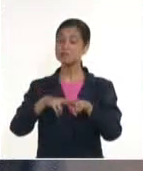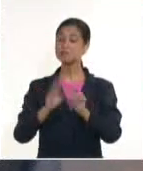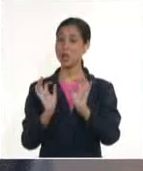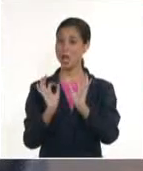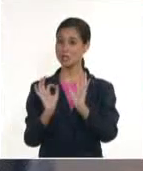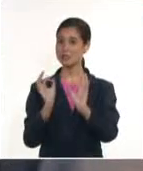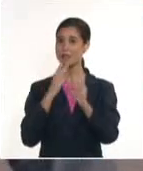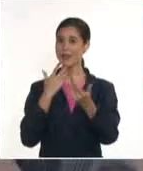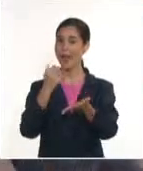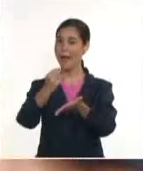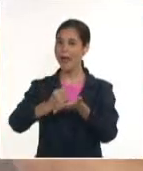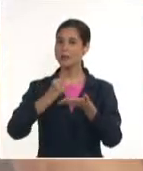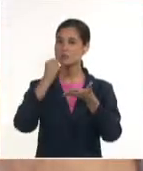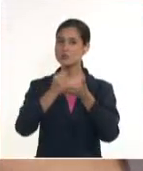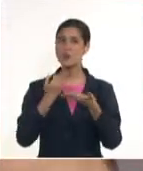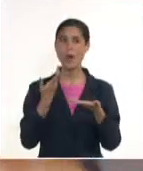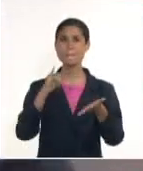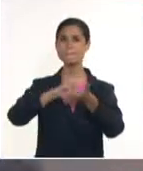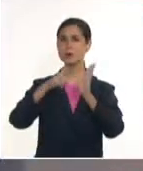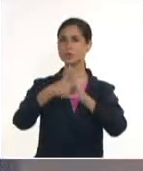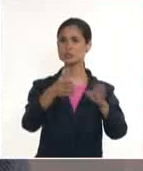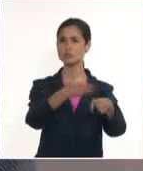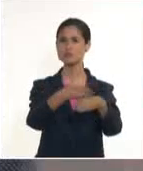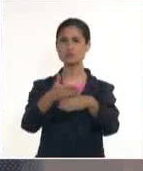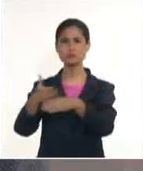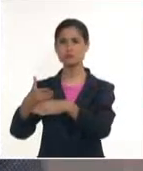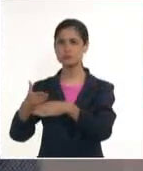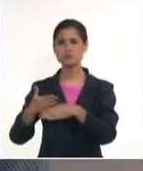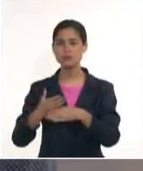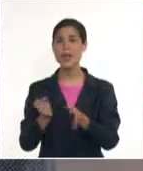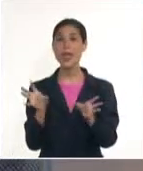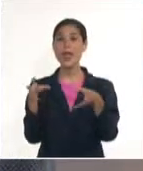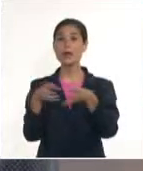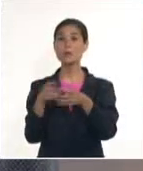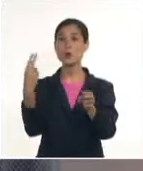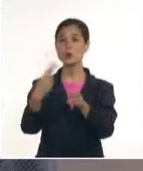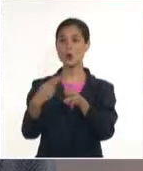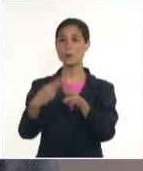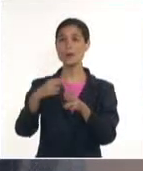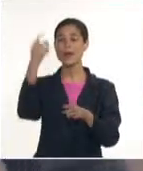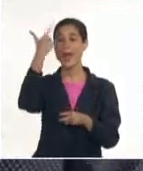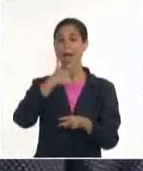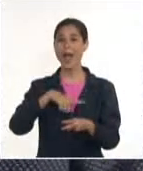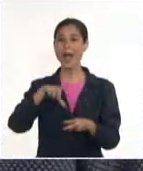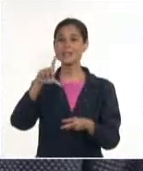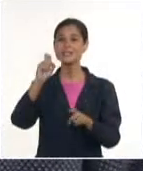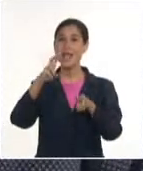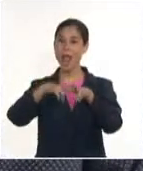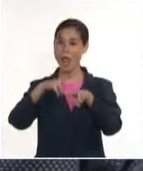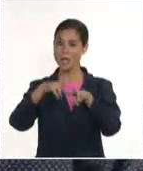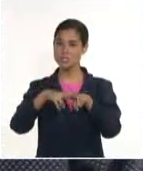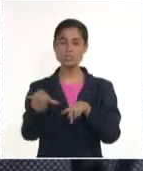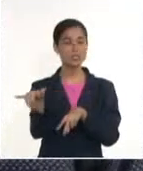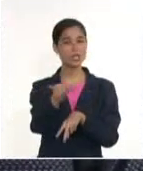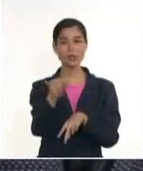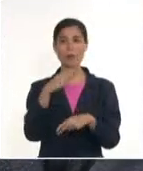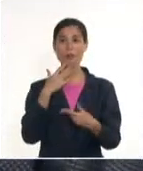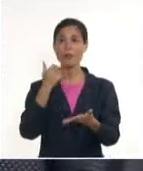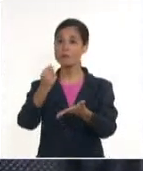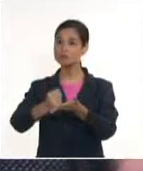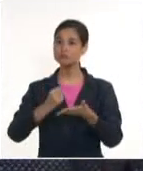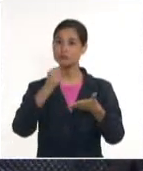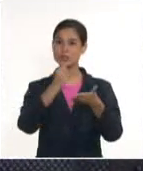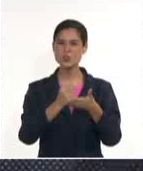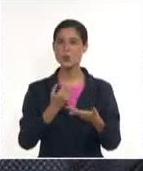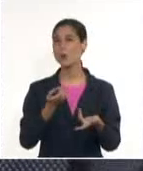numerosas becas de creación, la HDS nos apoyó con el financiamiento de nuestro primer disco, Histeresis Magnética, también nos ha dado espacios para